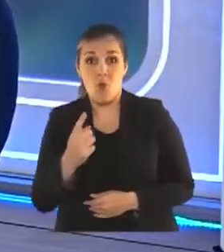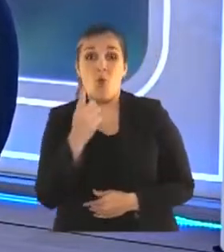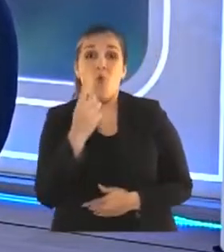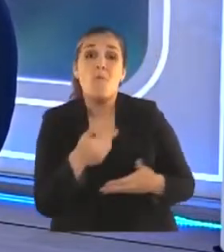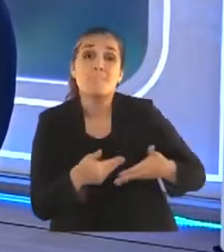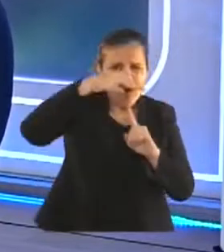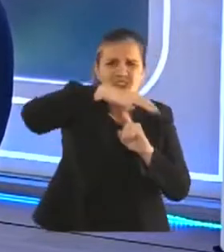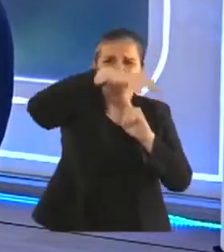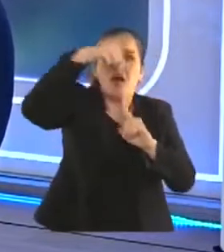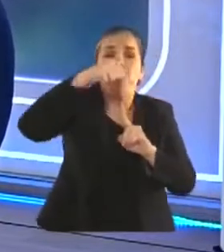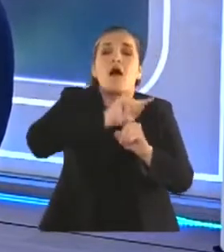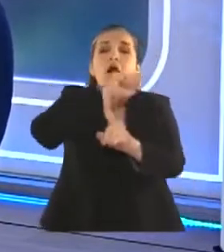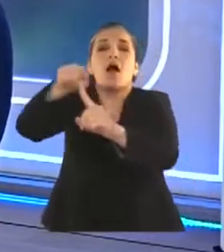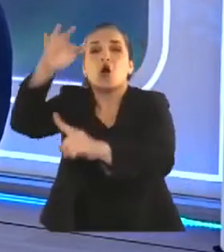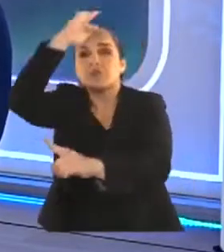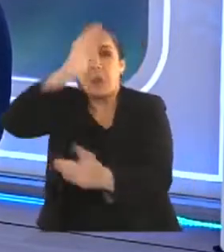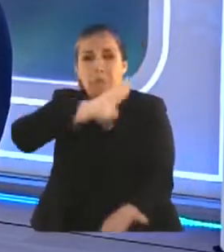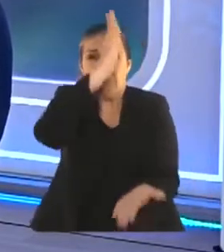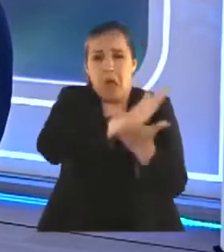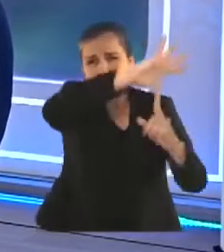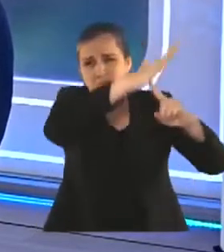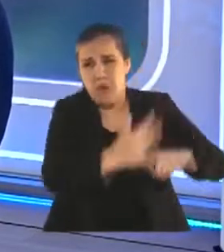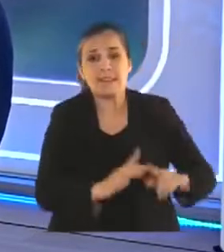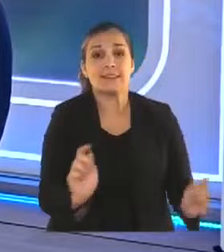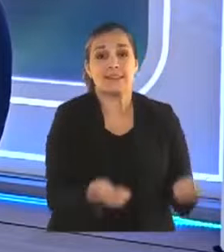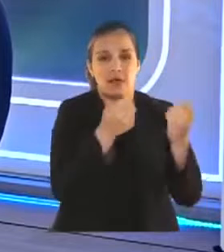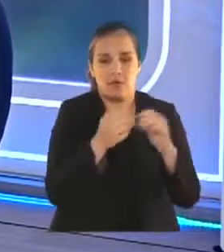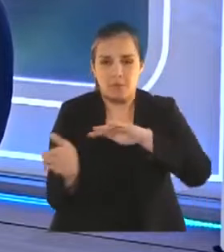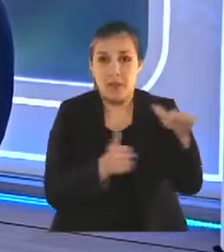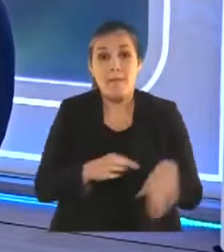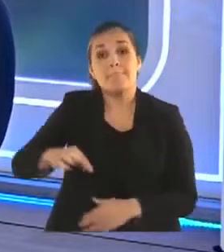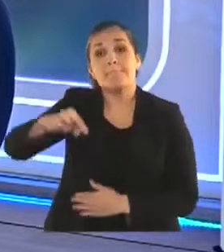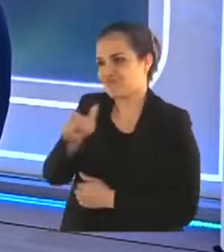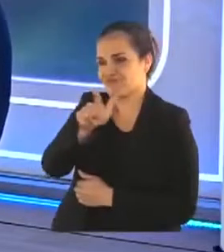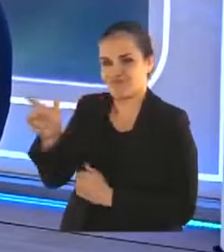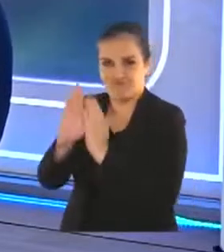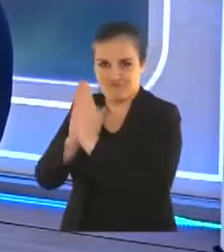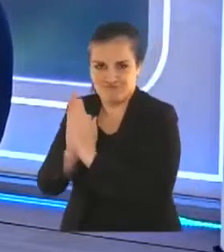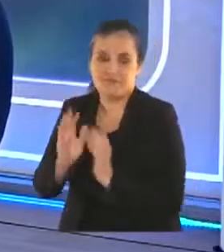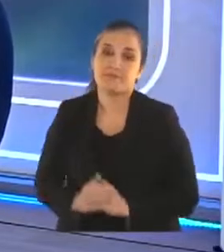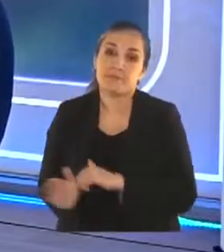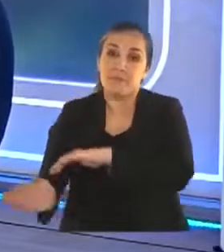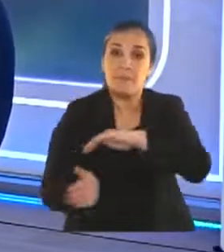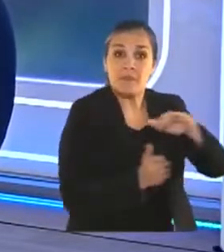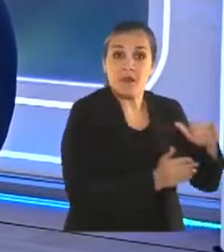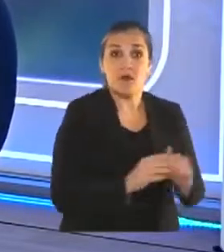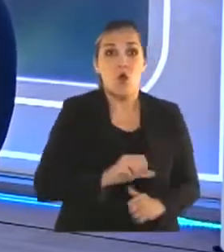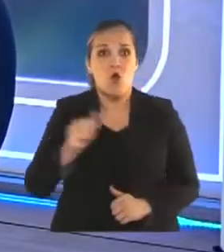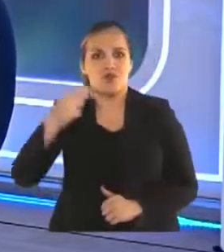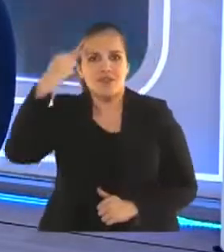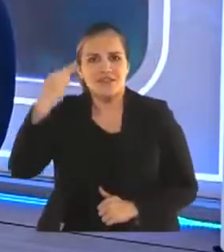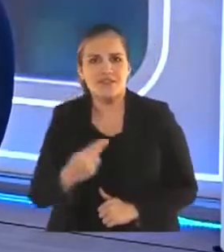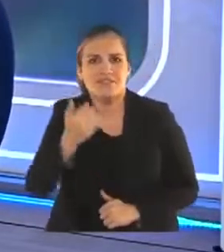de 2 meses, sobrevivieron. El Papa Francisco hizo una visita sorpresa a una tienda de discos en Roma. Y miren esta historia que